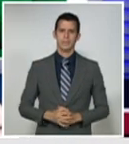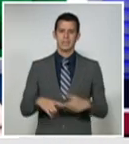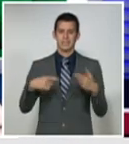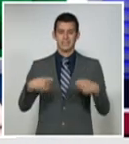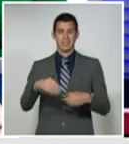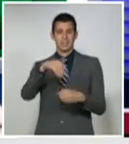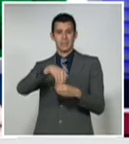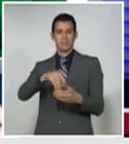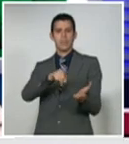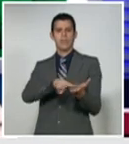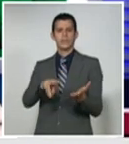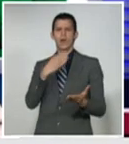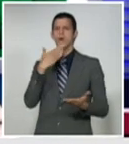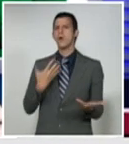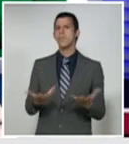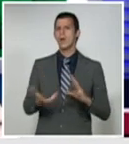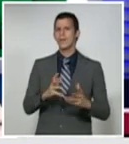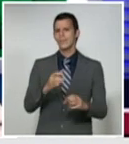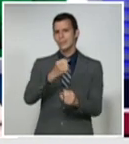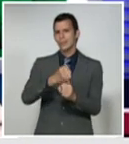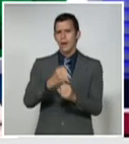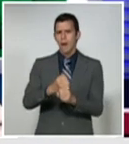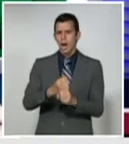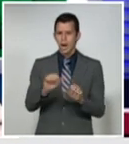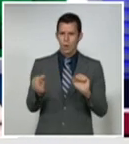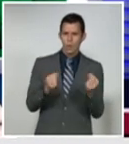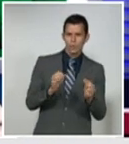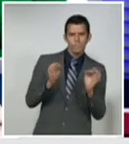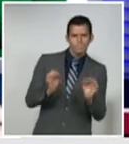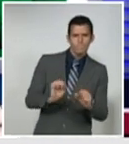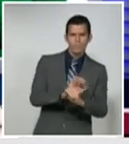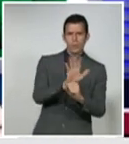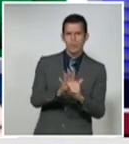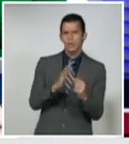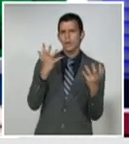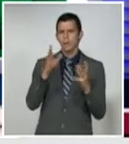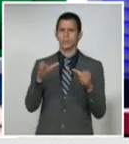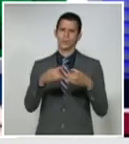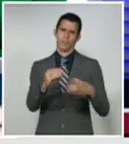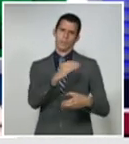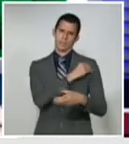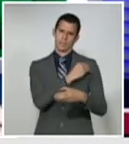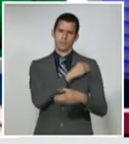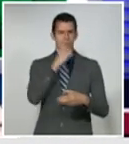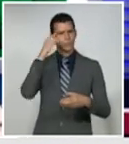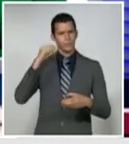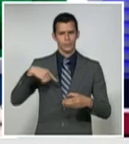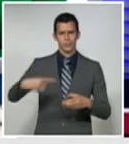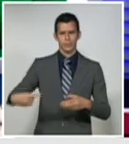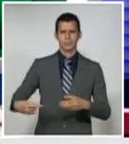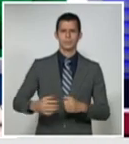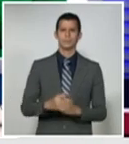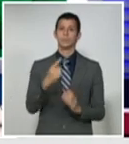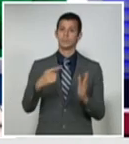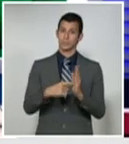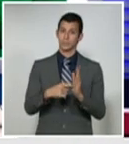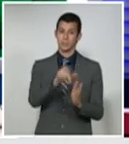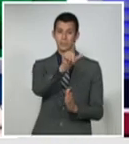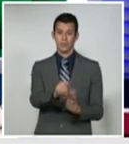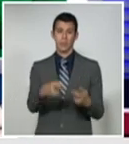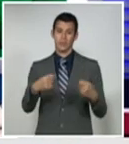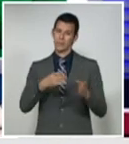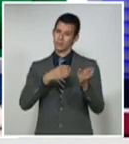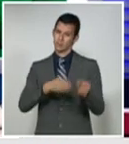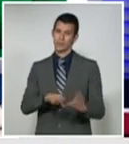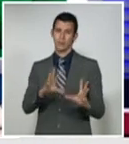aspectos, y sobre todo con la participación responsable de nuestra población, pues